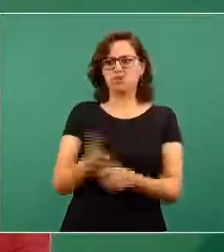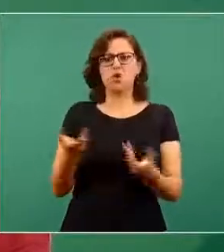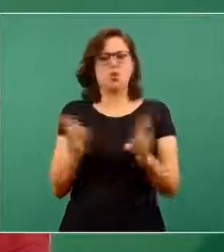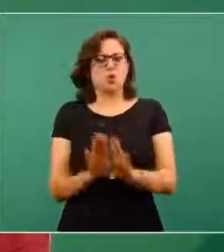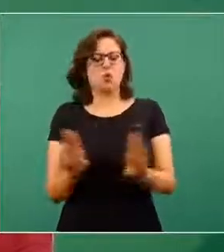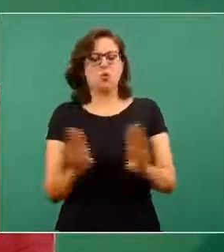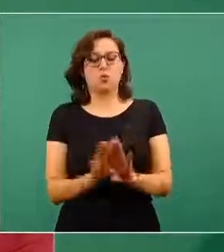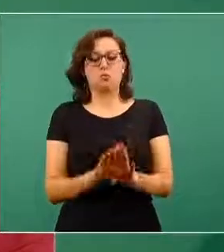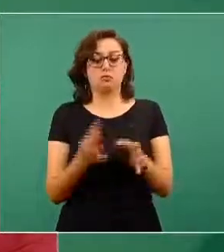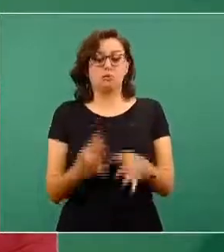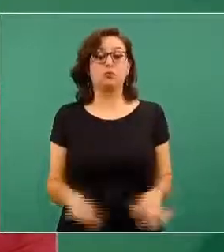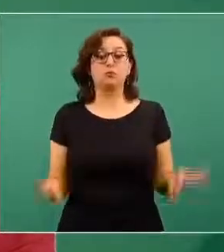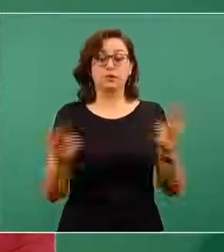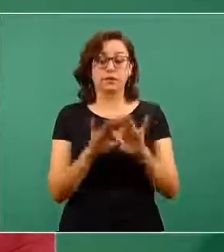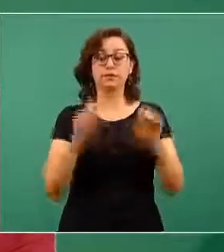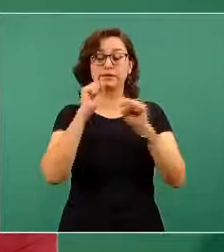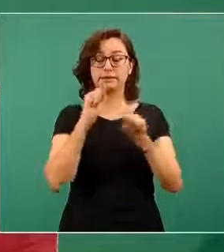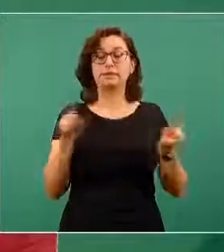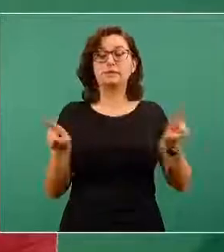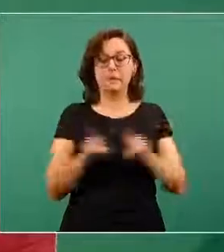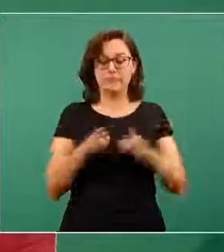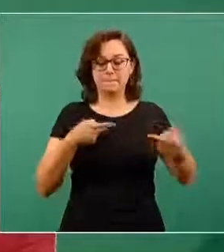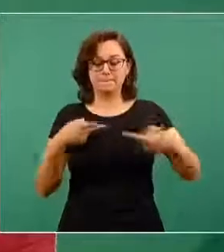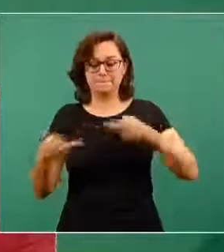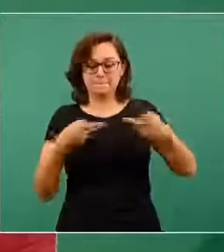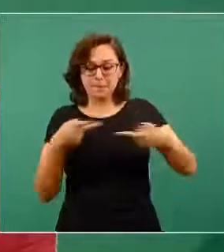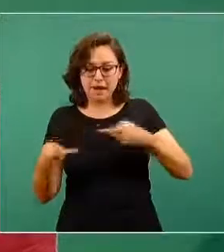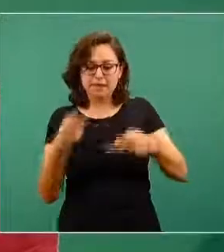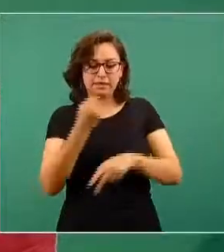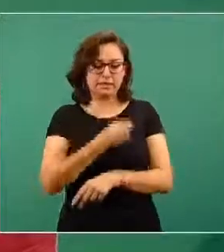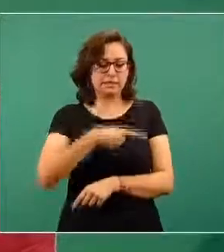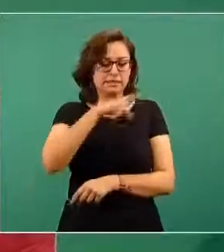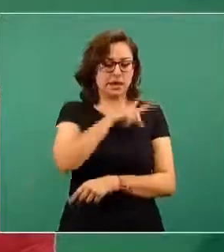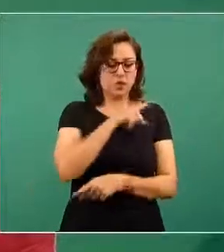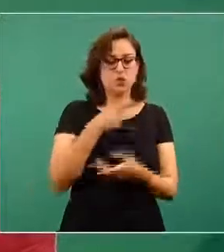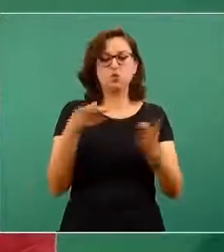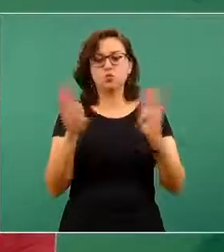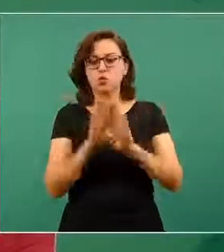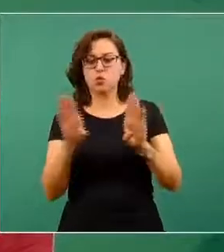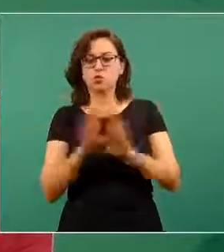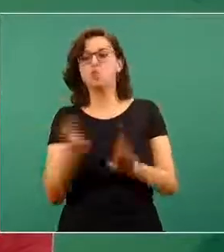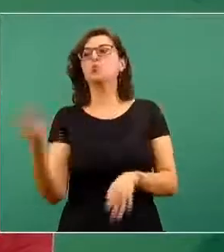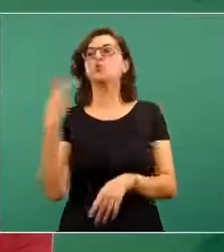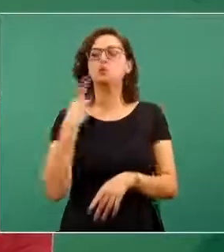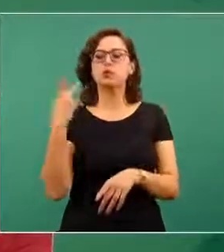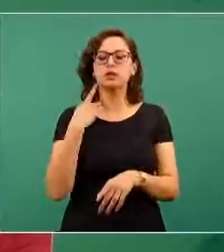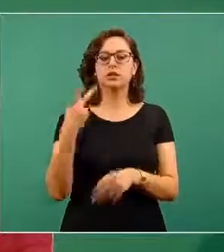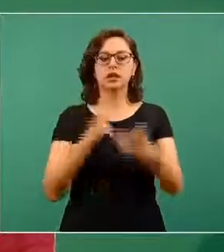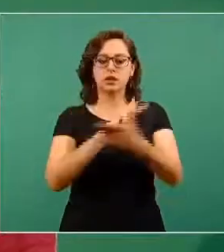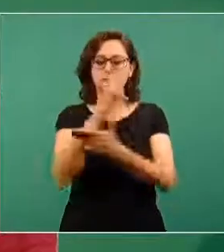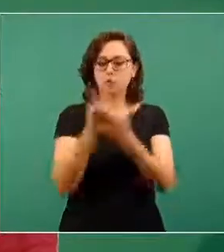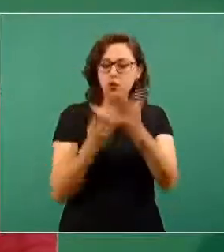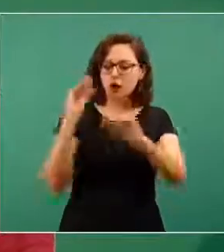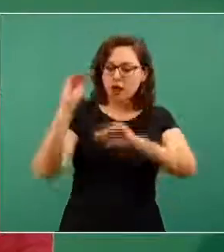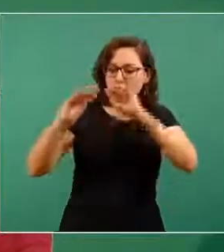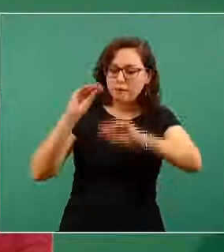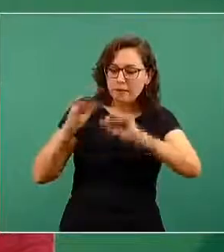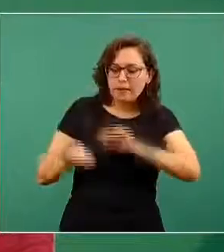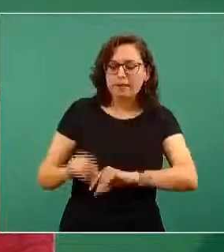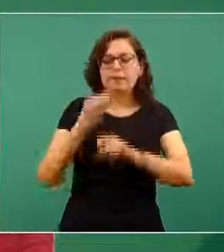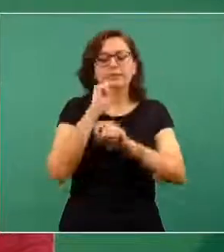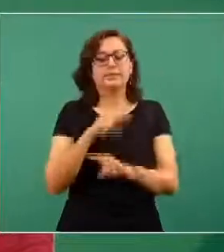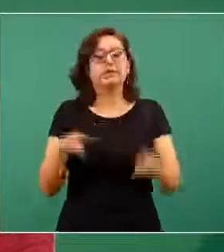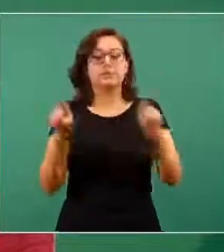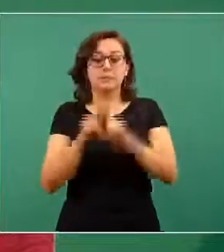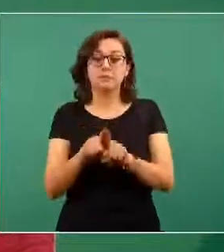relevante también en términos de la planeación y de la operación en salud pública, de las políticas públicas y programas de salud pública, y desde luego también